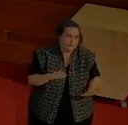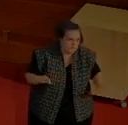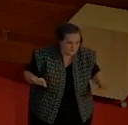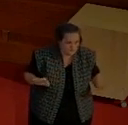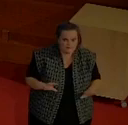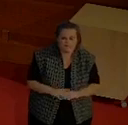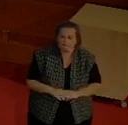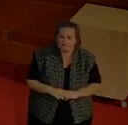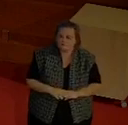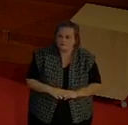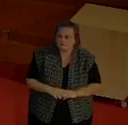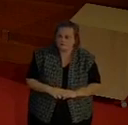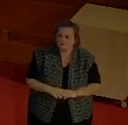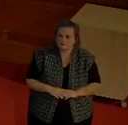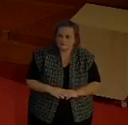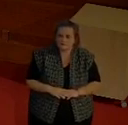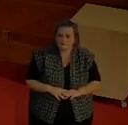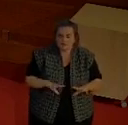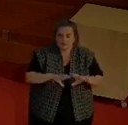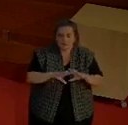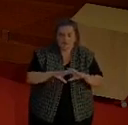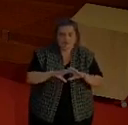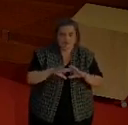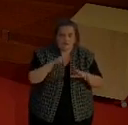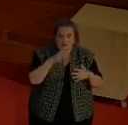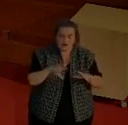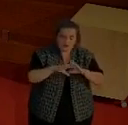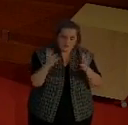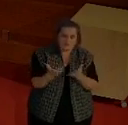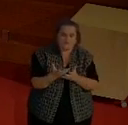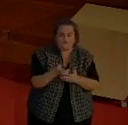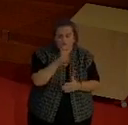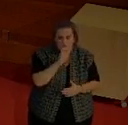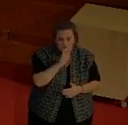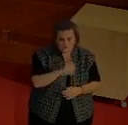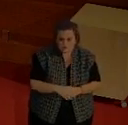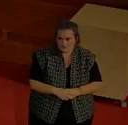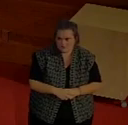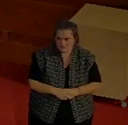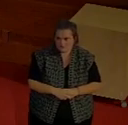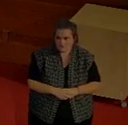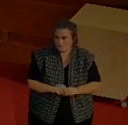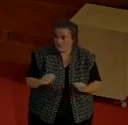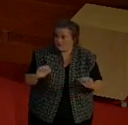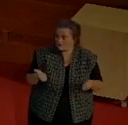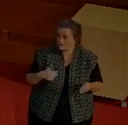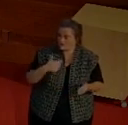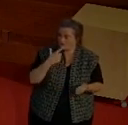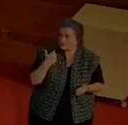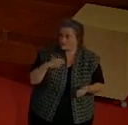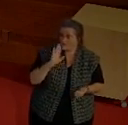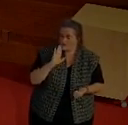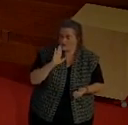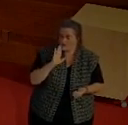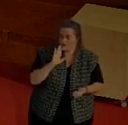no reflejar las dinámicas que hay en juego ahora mismo en lo que como decía al principio de todo desde mi punto de vista